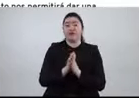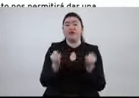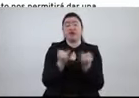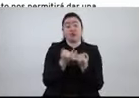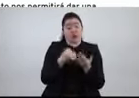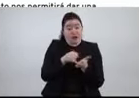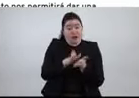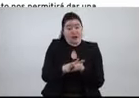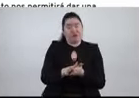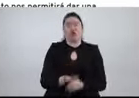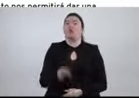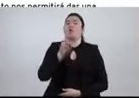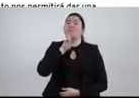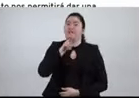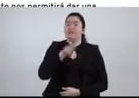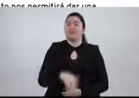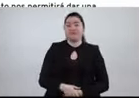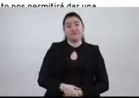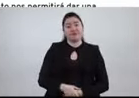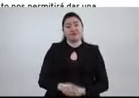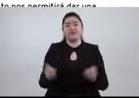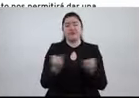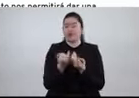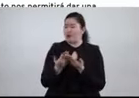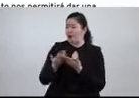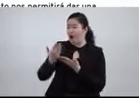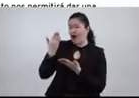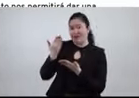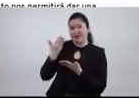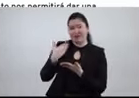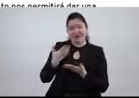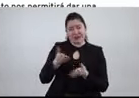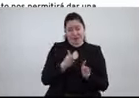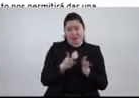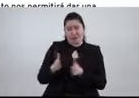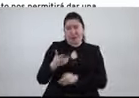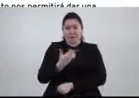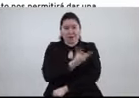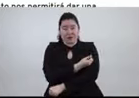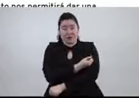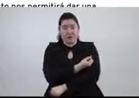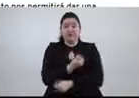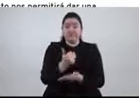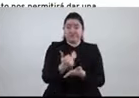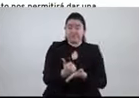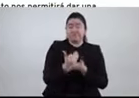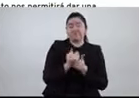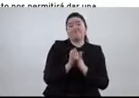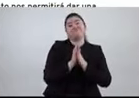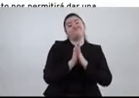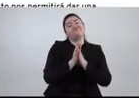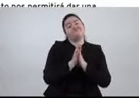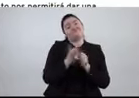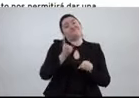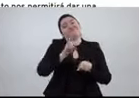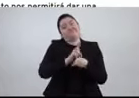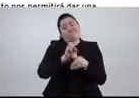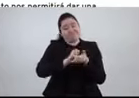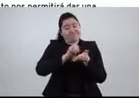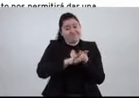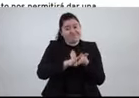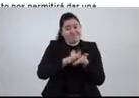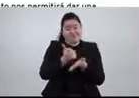lo impriman. Al igual que en las etapas previas, es muy importante para nosotros que nos ayuden a respetar el horario de vacunación. Esto nos